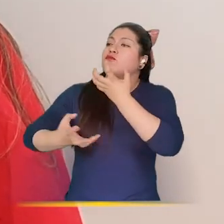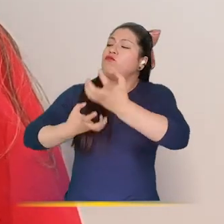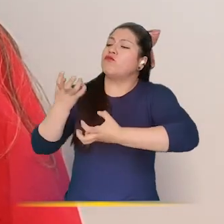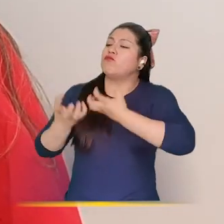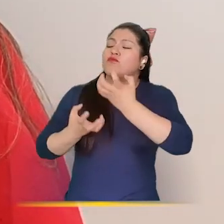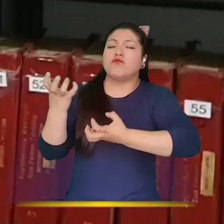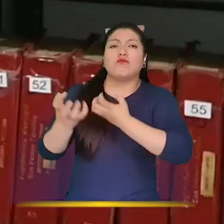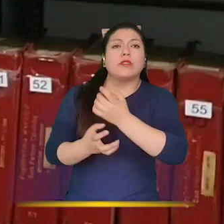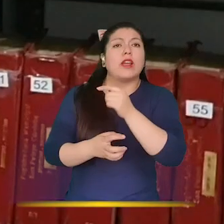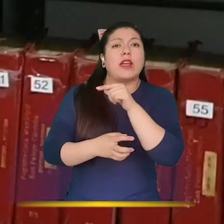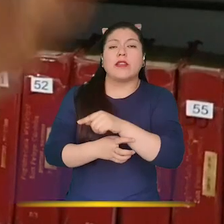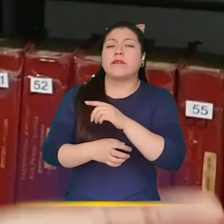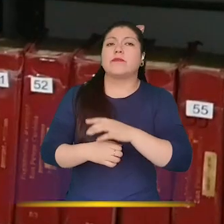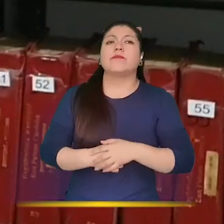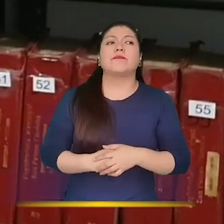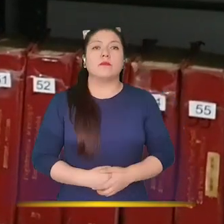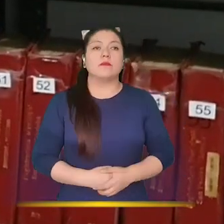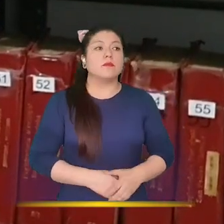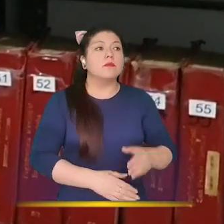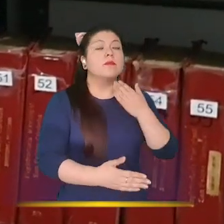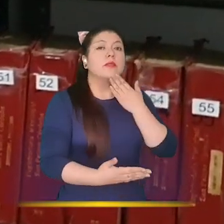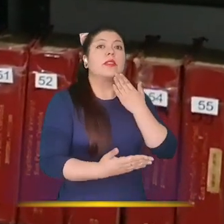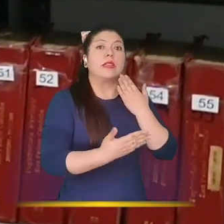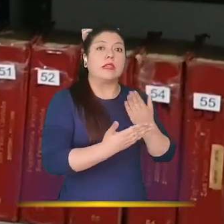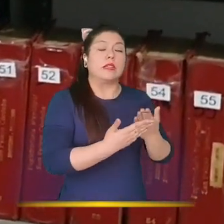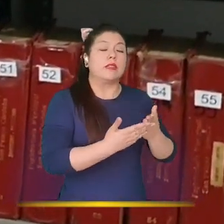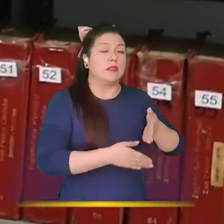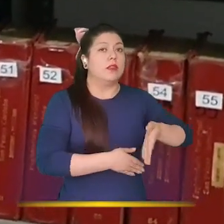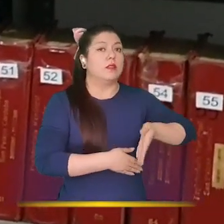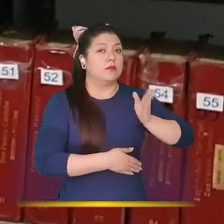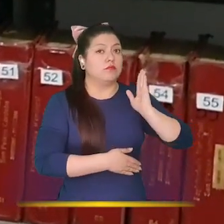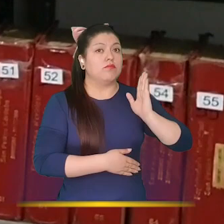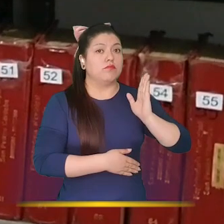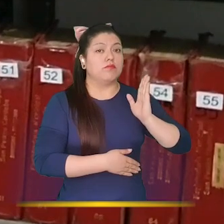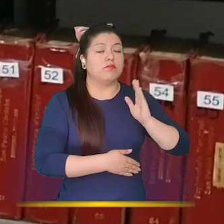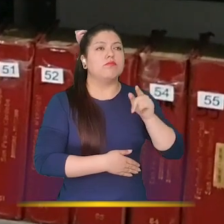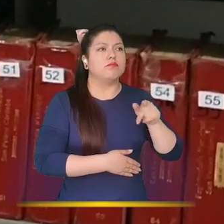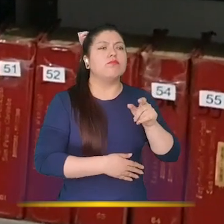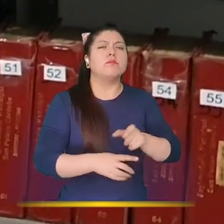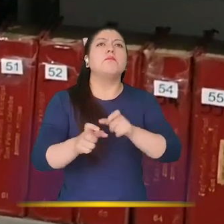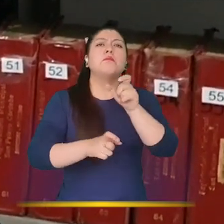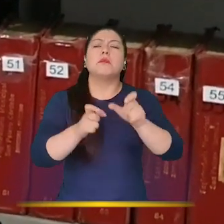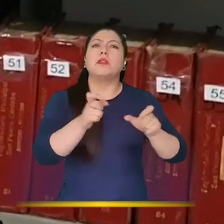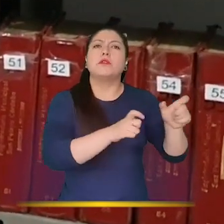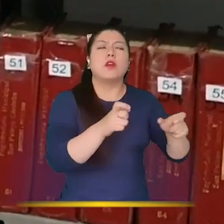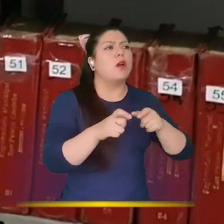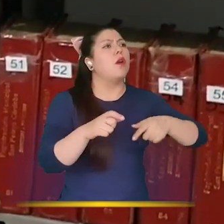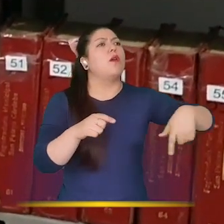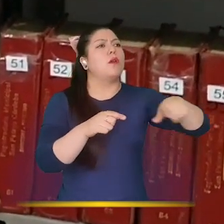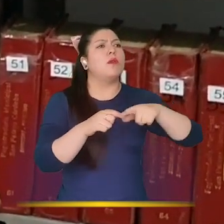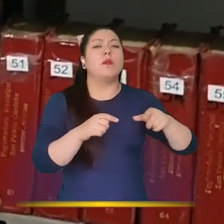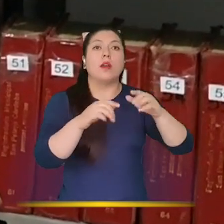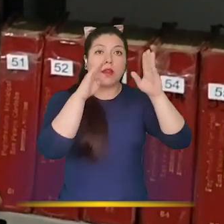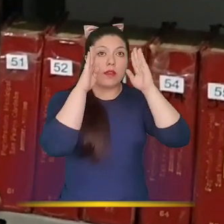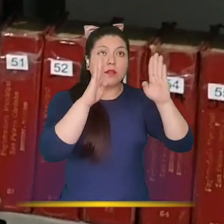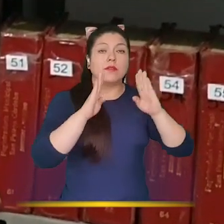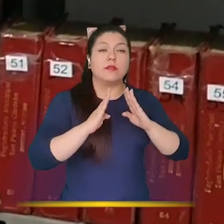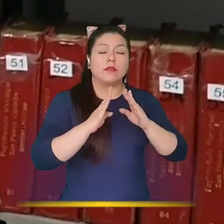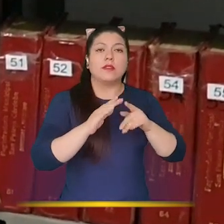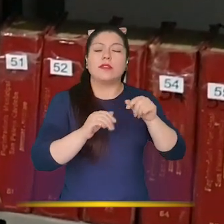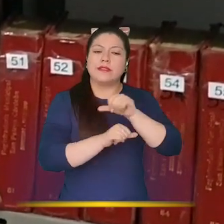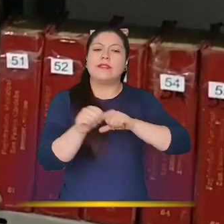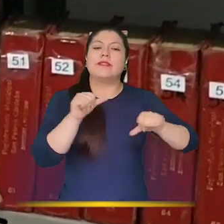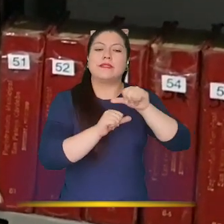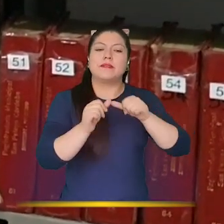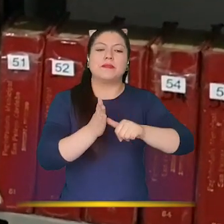cocinaba. Da una isla de Blesca y Naísca, Calema, Nusengui, que adiñami, ayesca, caca, y bon sitio, en calabao, mojolil, nebo, cayau,